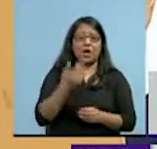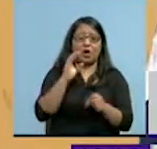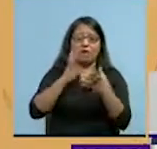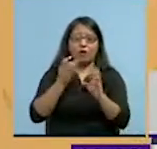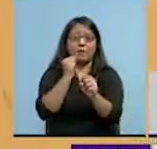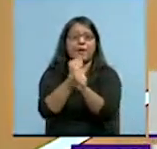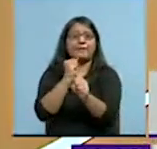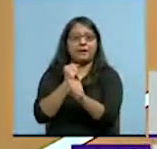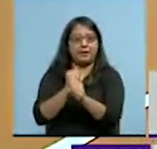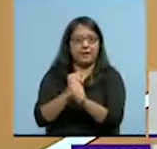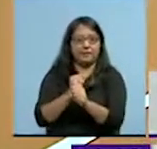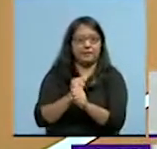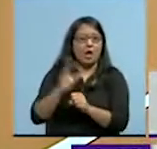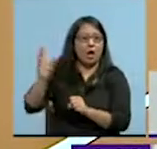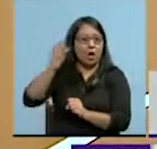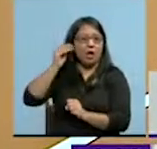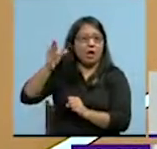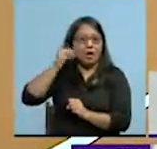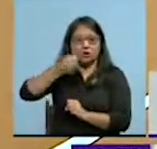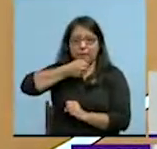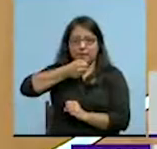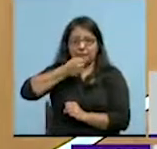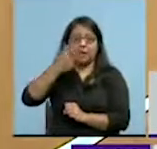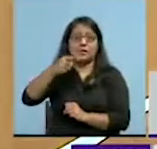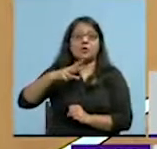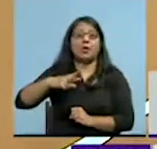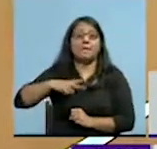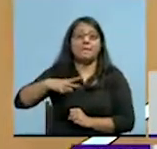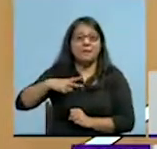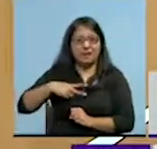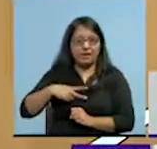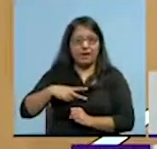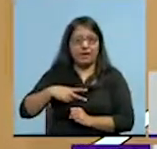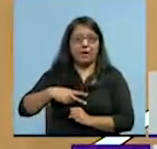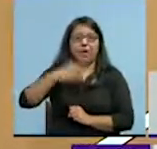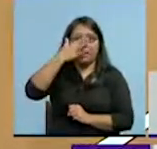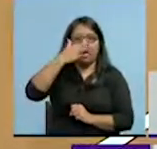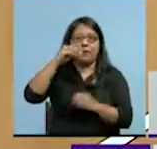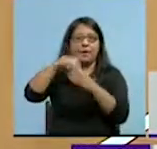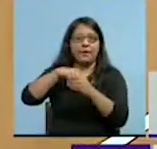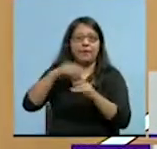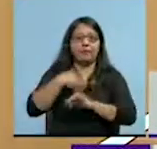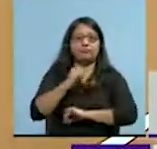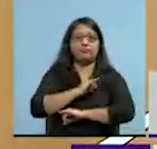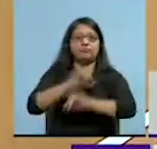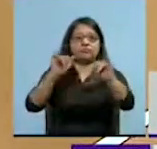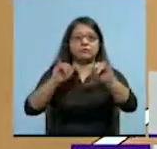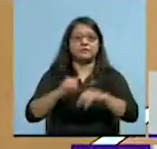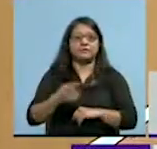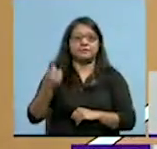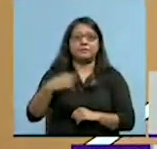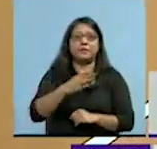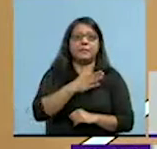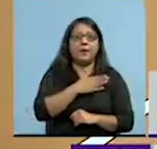lo del audio que bueno que es un poco una conversación en privado que que se termina filtrando exterior que bueno lamentablemente